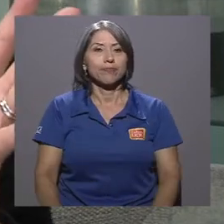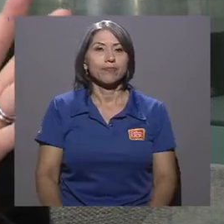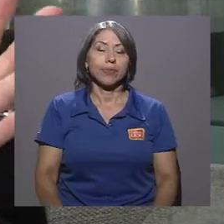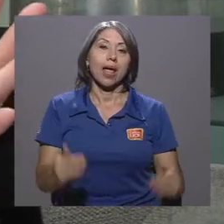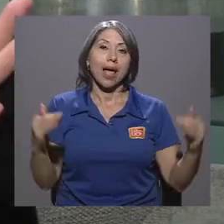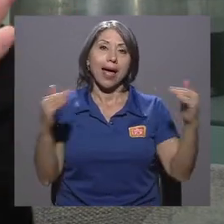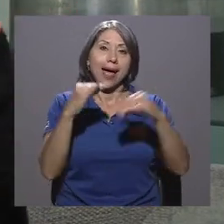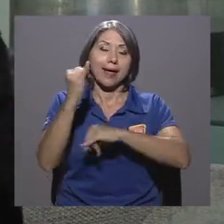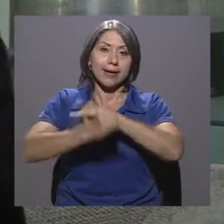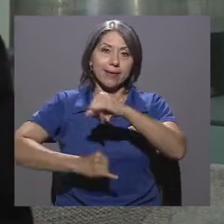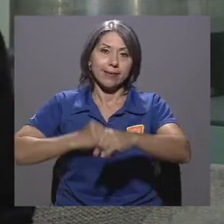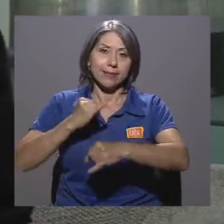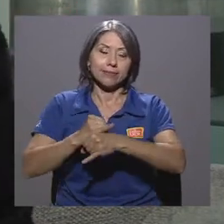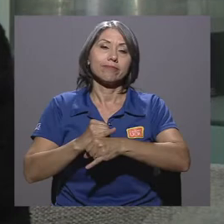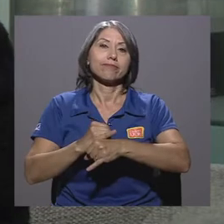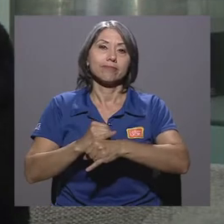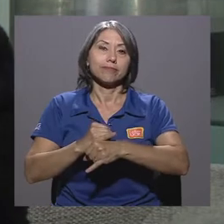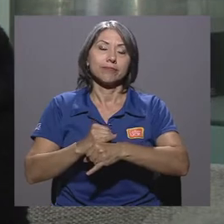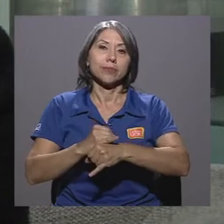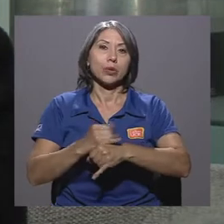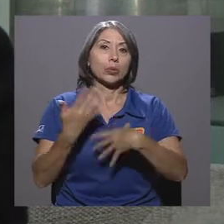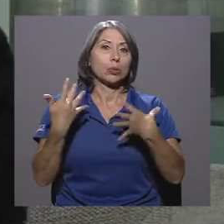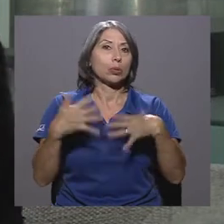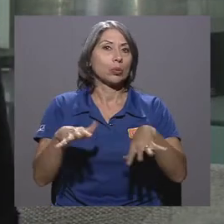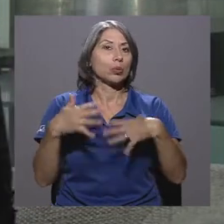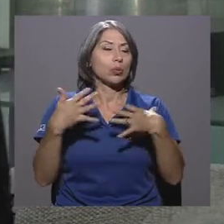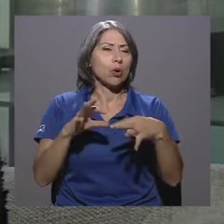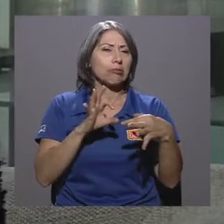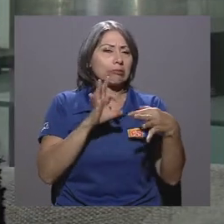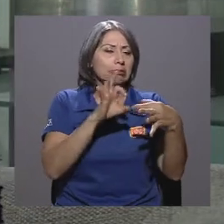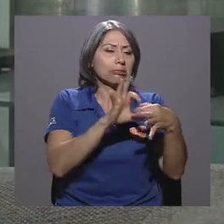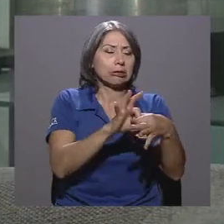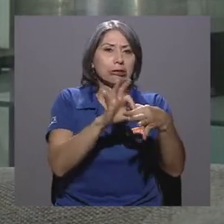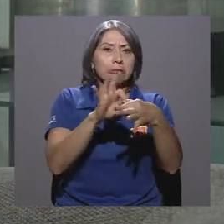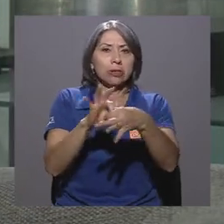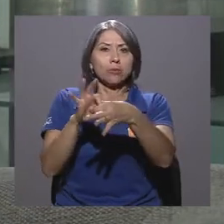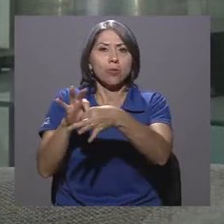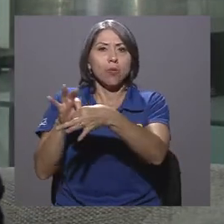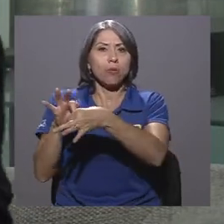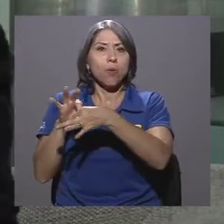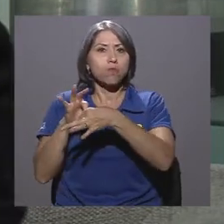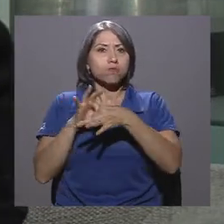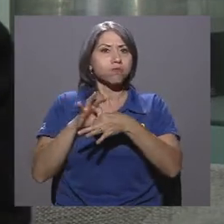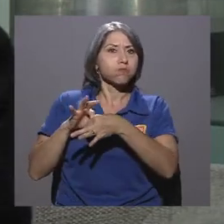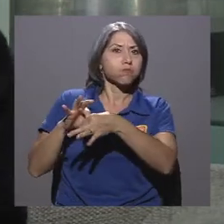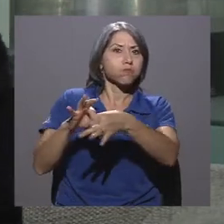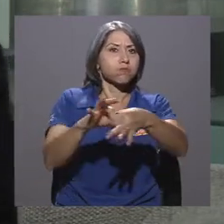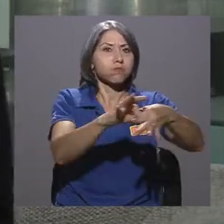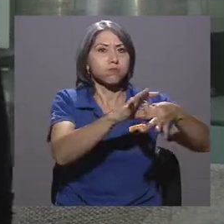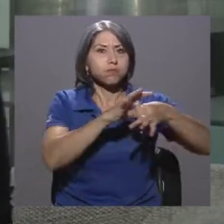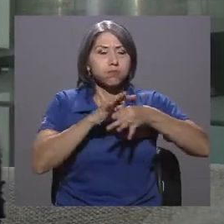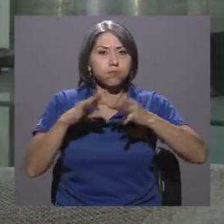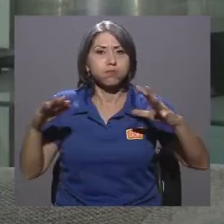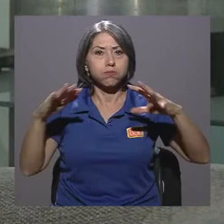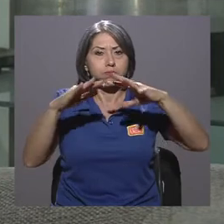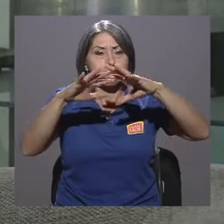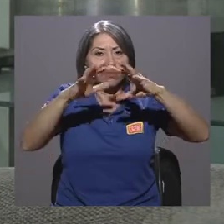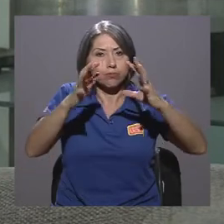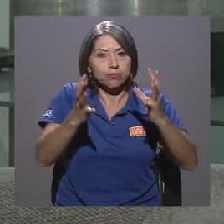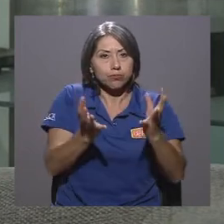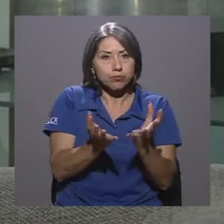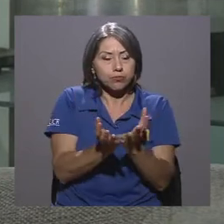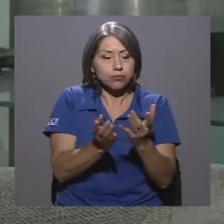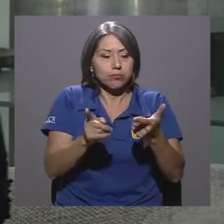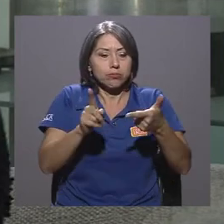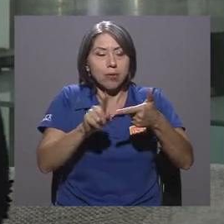nivel internacional, ha sido un apoyo muy coordinado, un apoyo coordinado entre el nivel global, el nivel